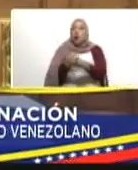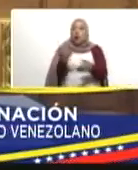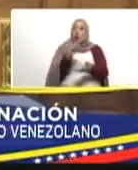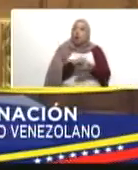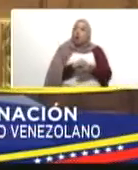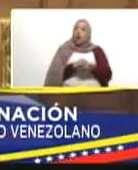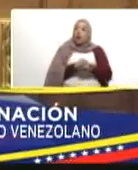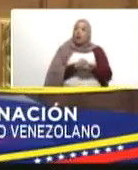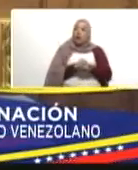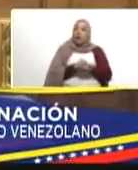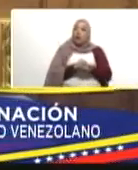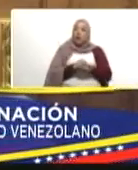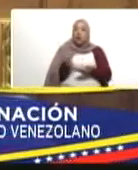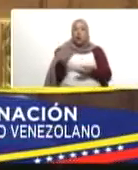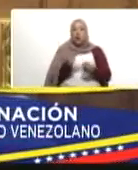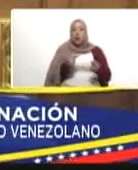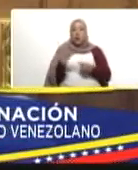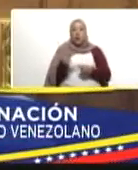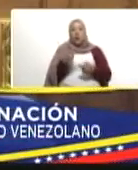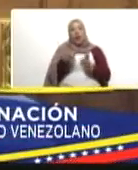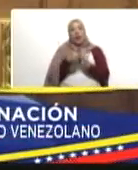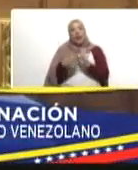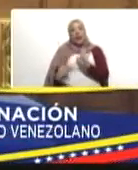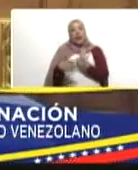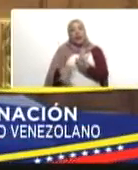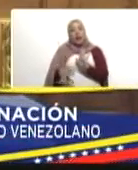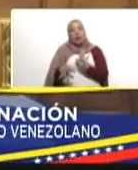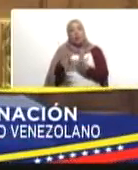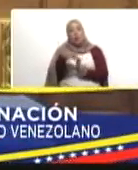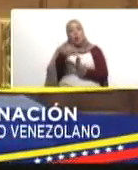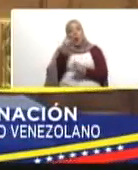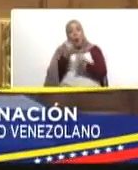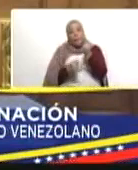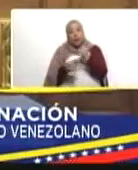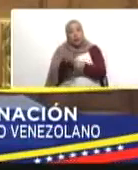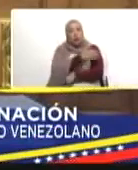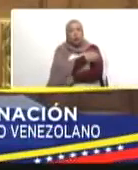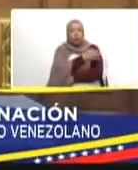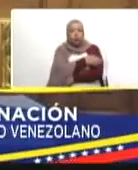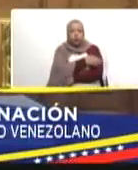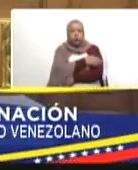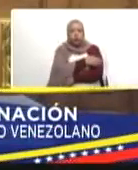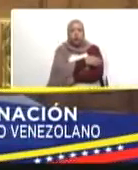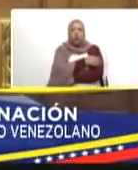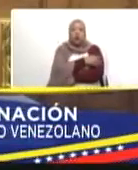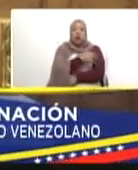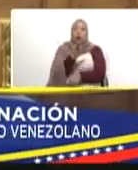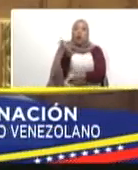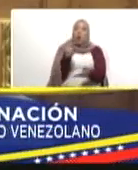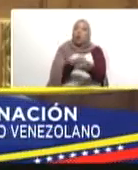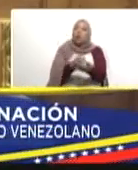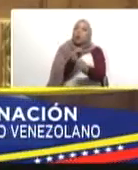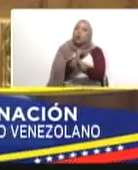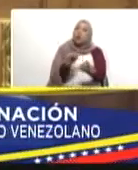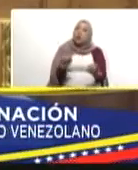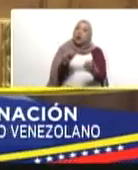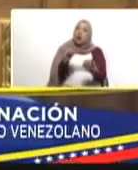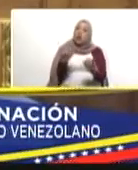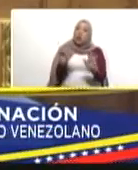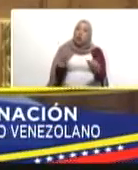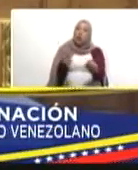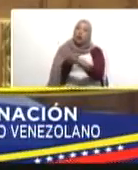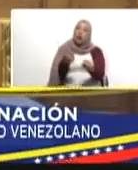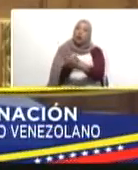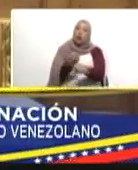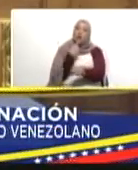conversaciones luego la derecha del edesma y de los apellidos culipandeo retrocedieron no no